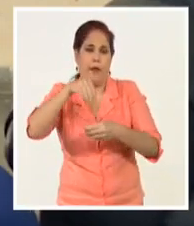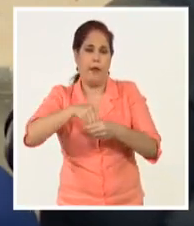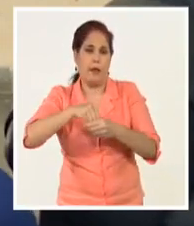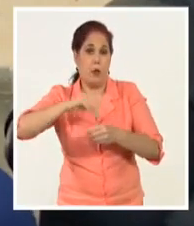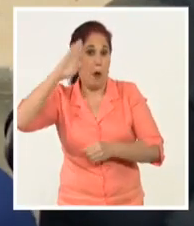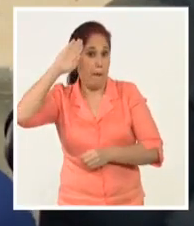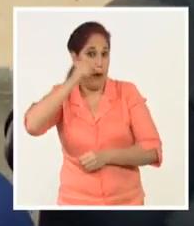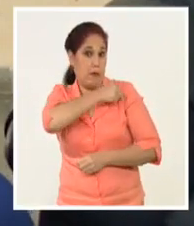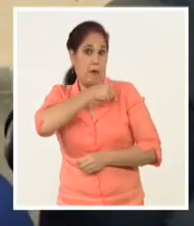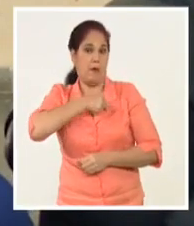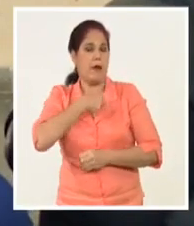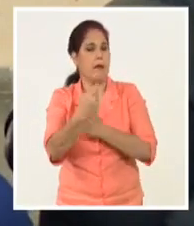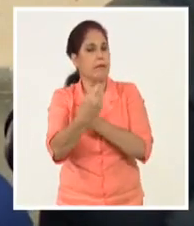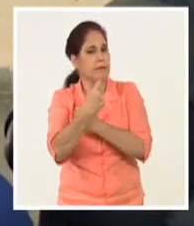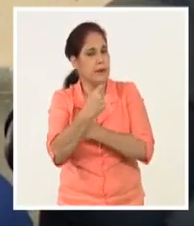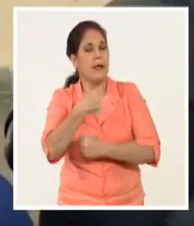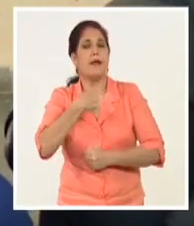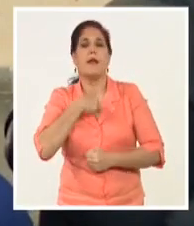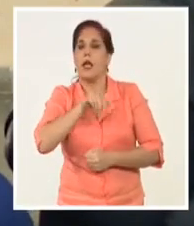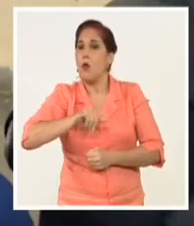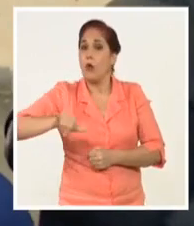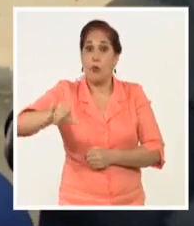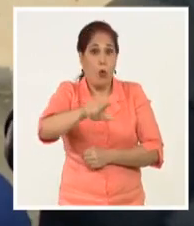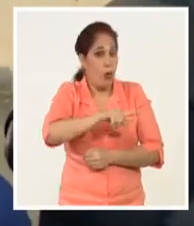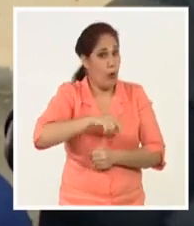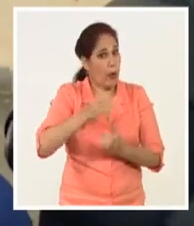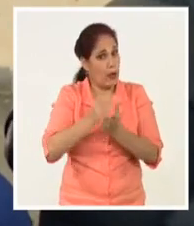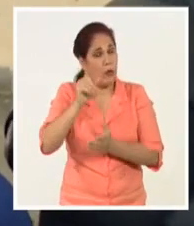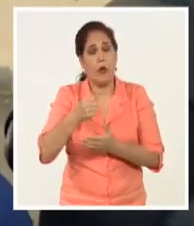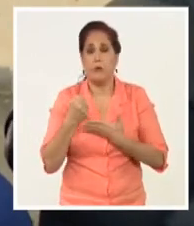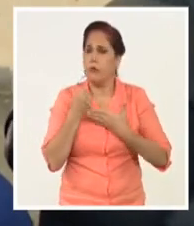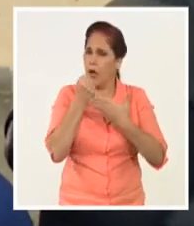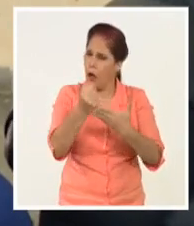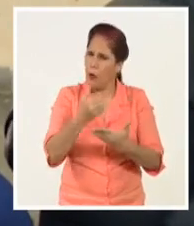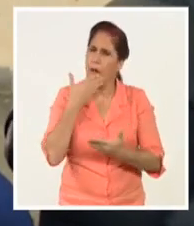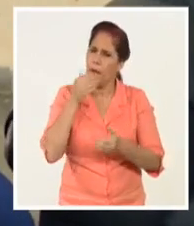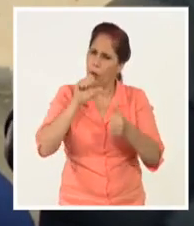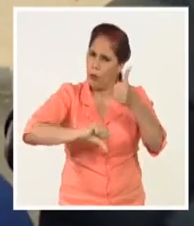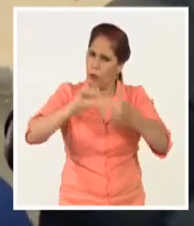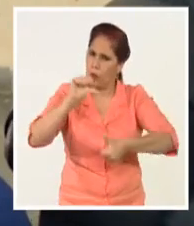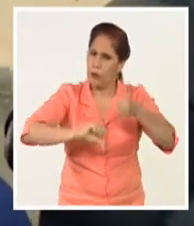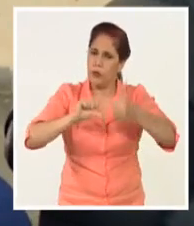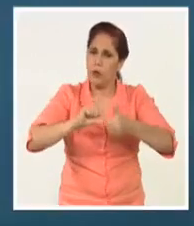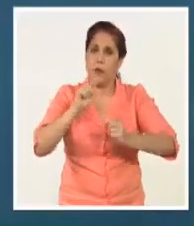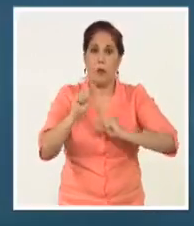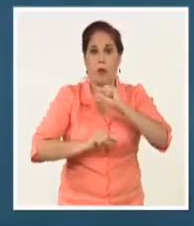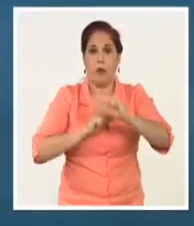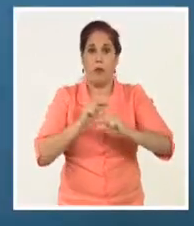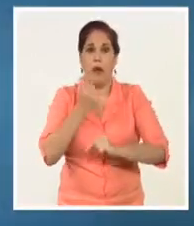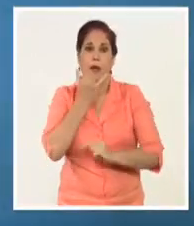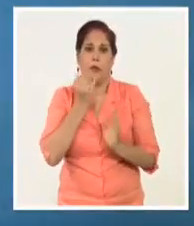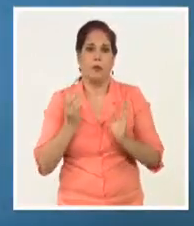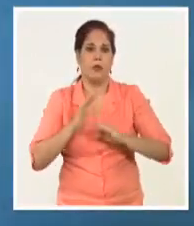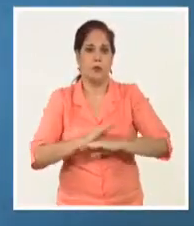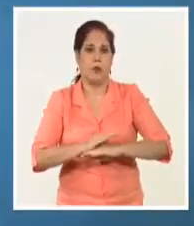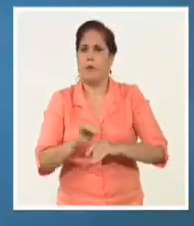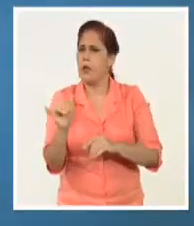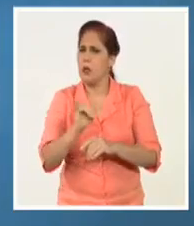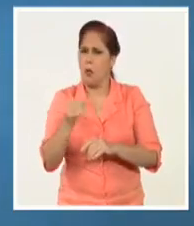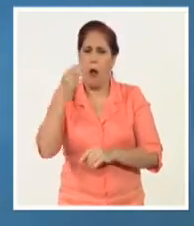su empeño, como mismo con él, con todos los demás alumnos, él ha ido, enmendó su error. También